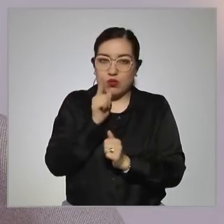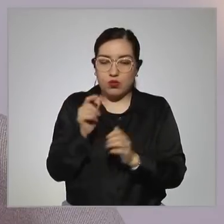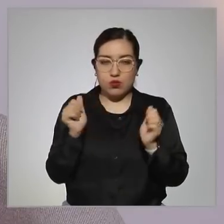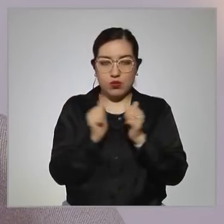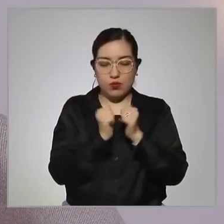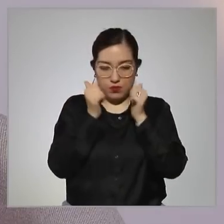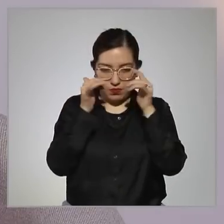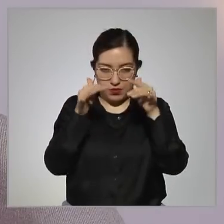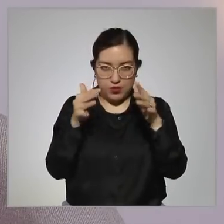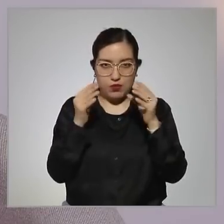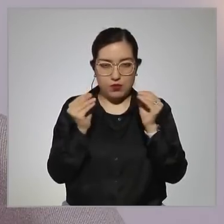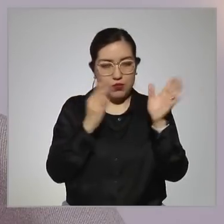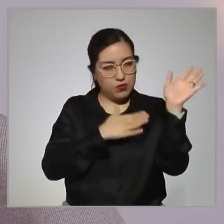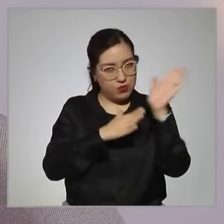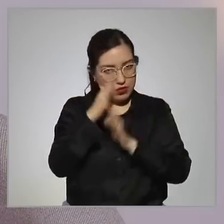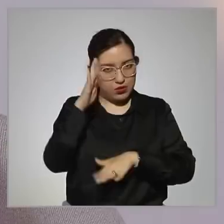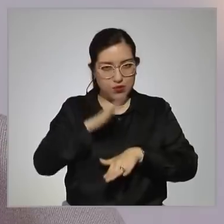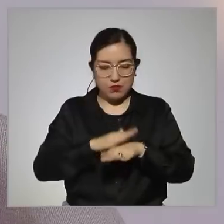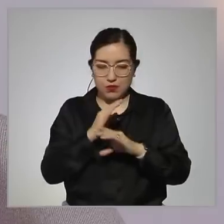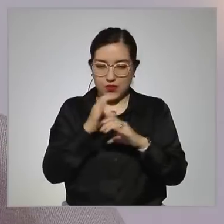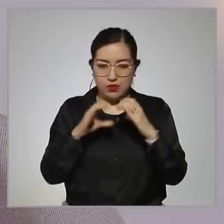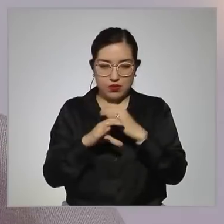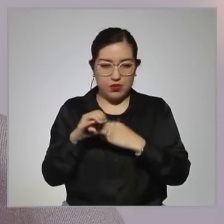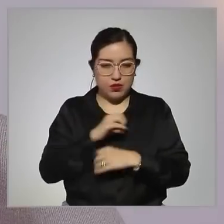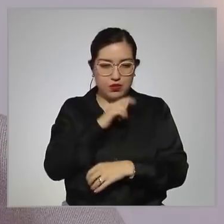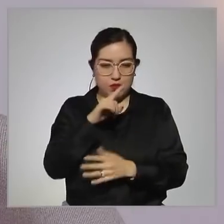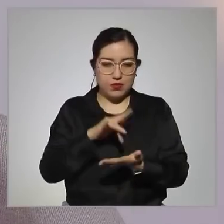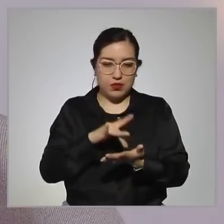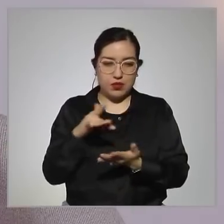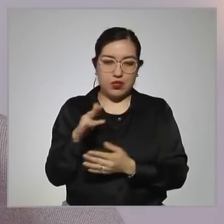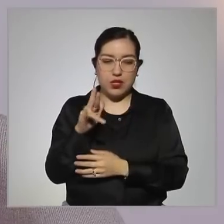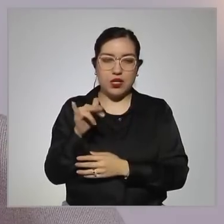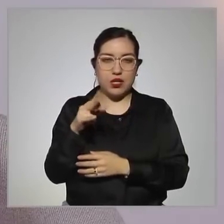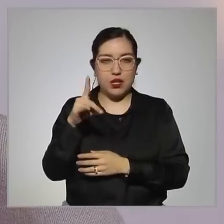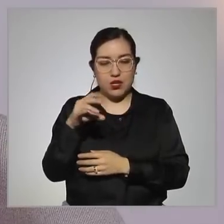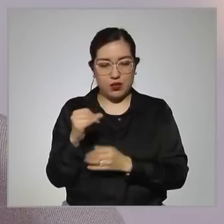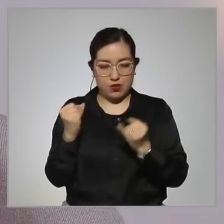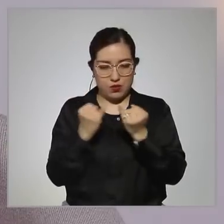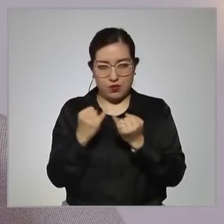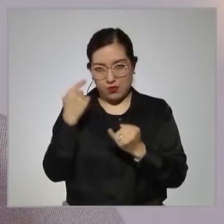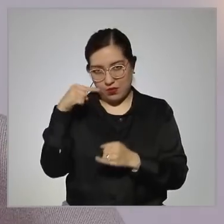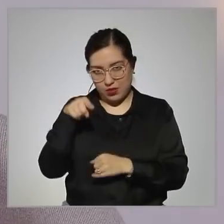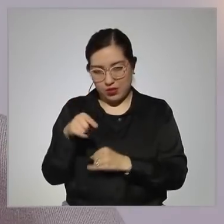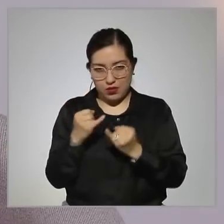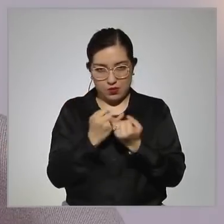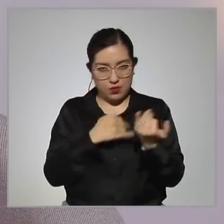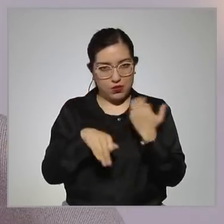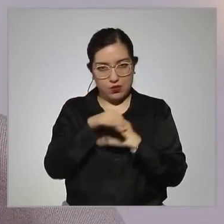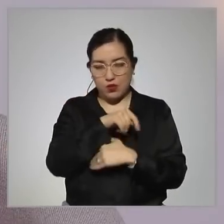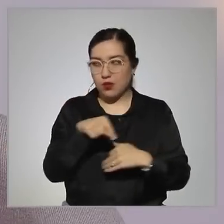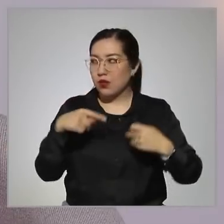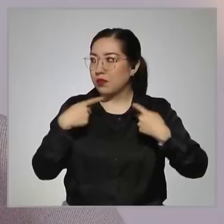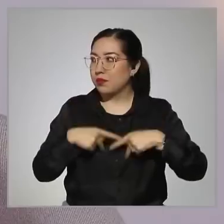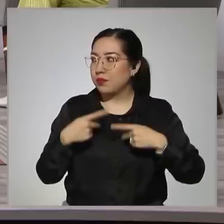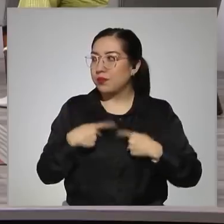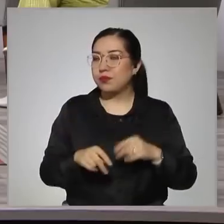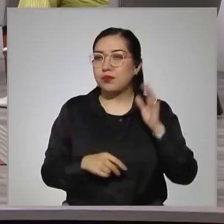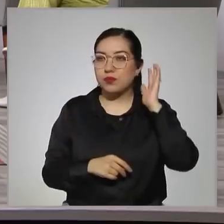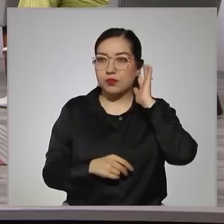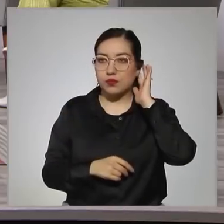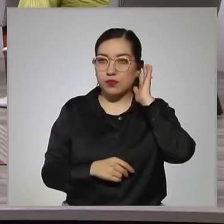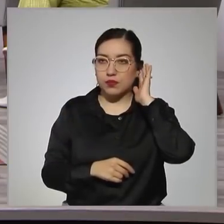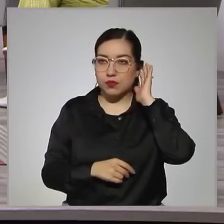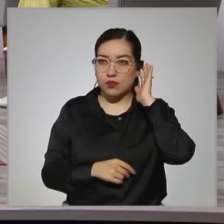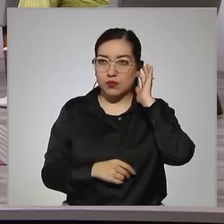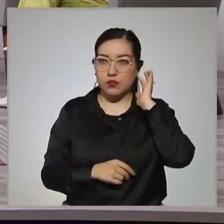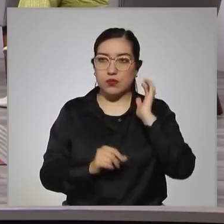vengan muchos éxitos y momentos especiales. Muchísimas gracias, Ricardo. Igualmente para ti, para todas las personas que nos están viendo. Jazmín